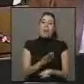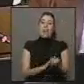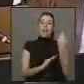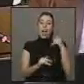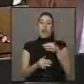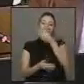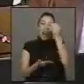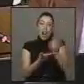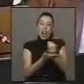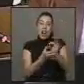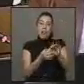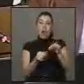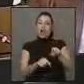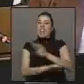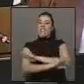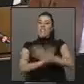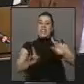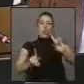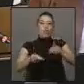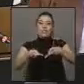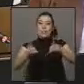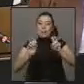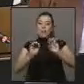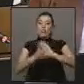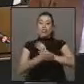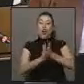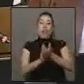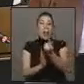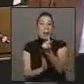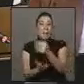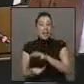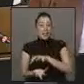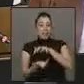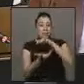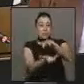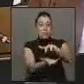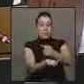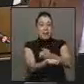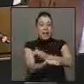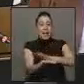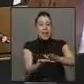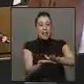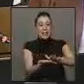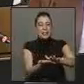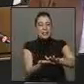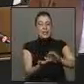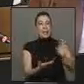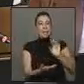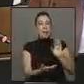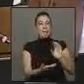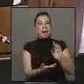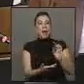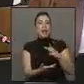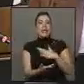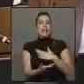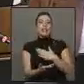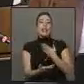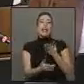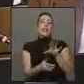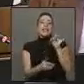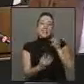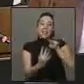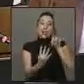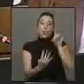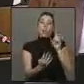El lucro ya no va a ser permitido en la educación, y todos los recursos que se van a dar a la gratuidad, cuyos padres están decidiendo la opción en los